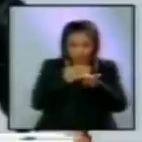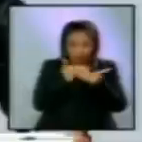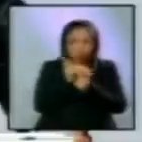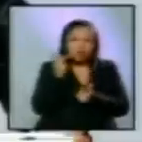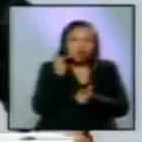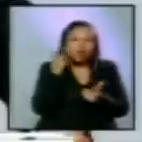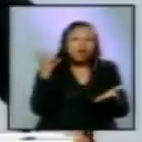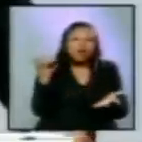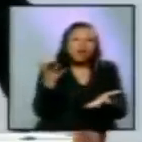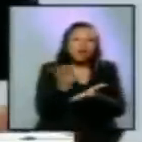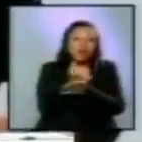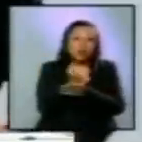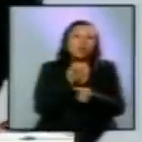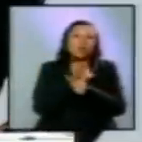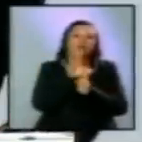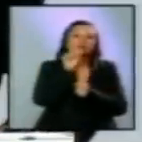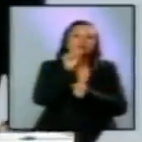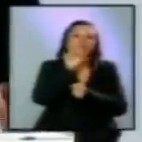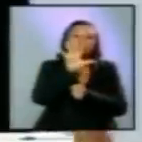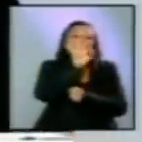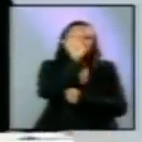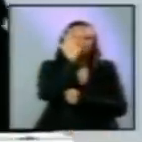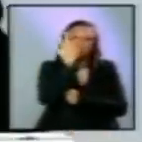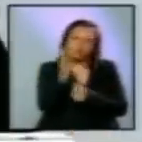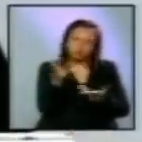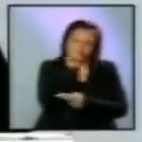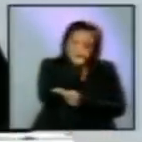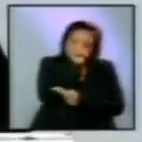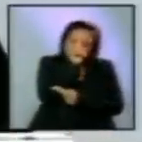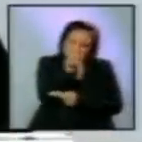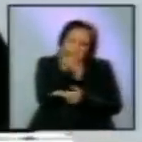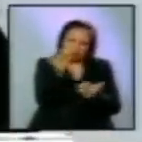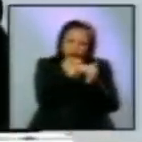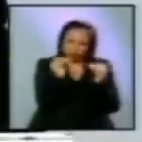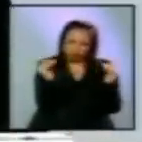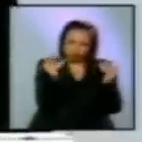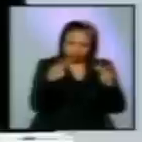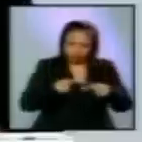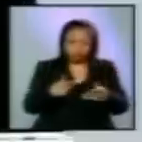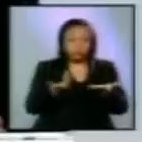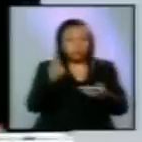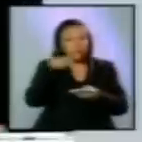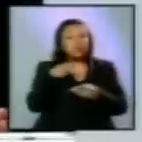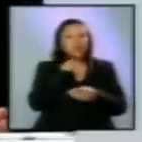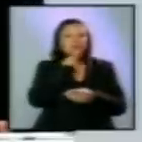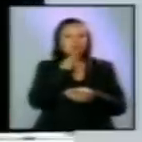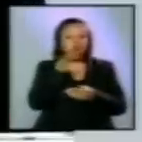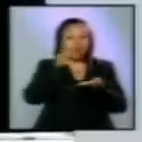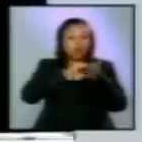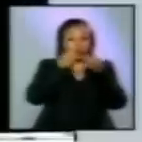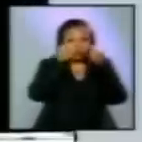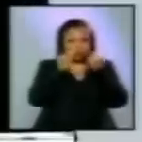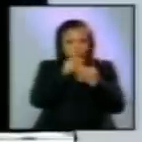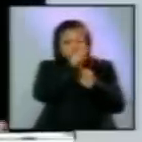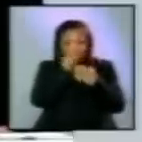de la votación. Respetemos nuestra democracia. Para mejorar la seguridad del país, es innegable que tiene que haber